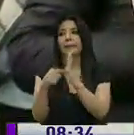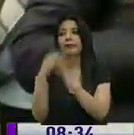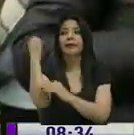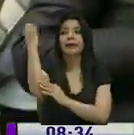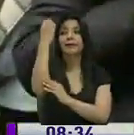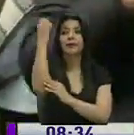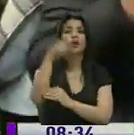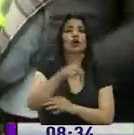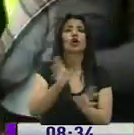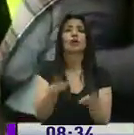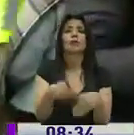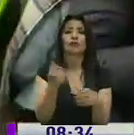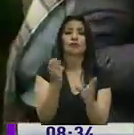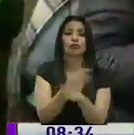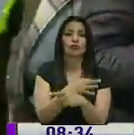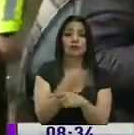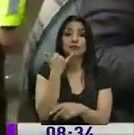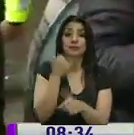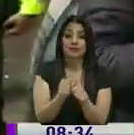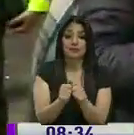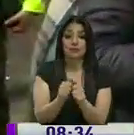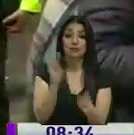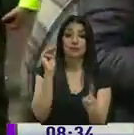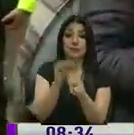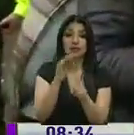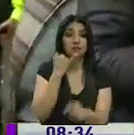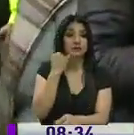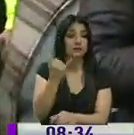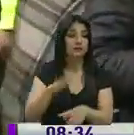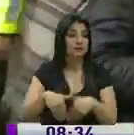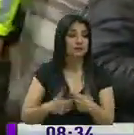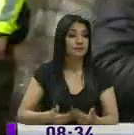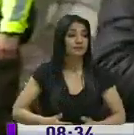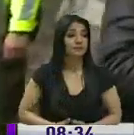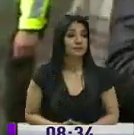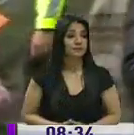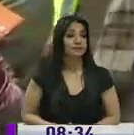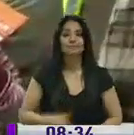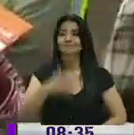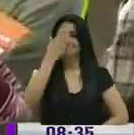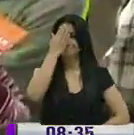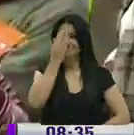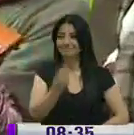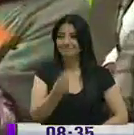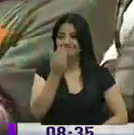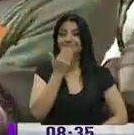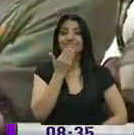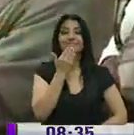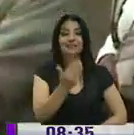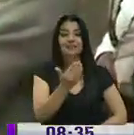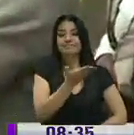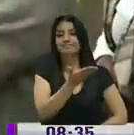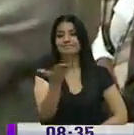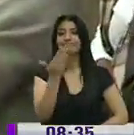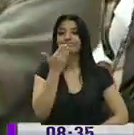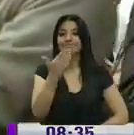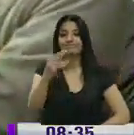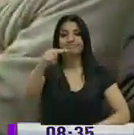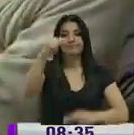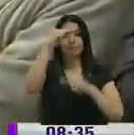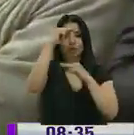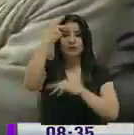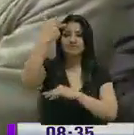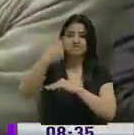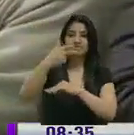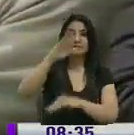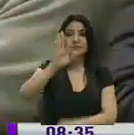que funciona es a través del celular un mensaje o una llamada buenos dias primeramente agradecerles a ustedes como medio de comunicación y